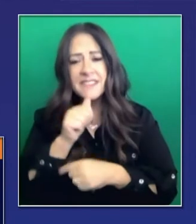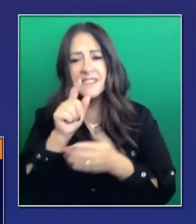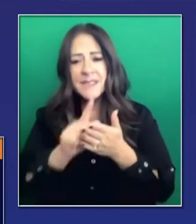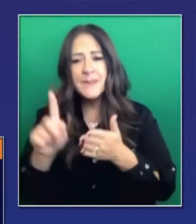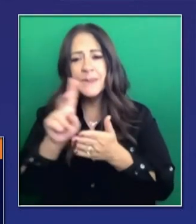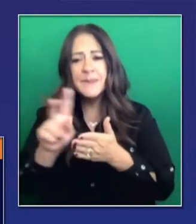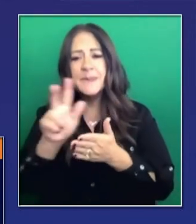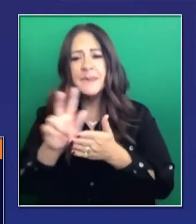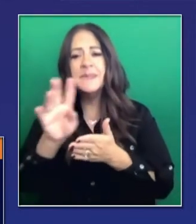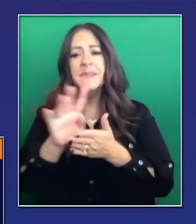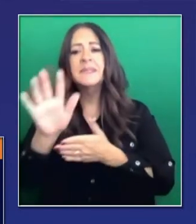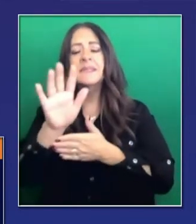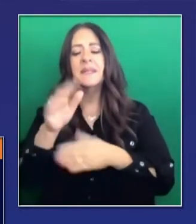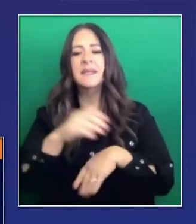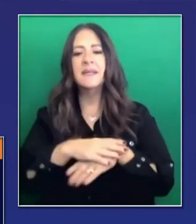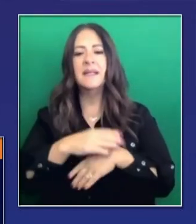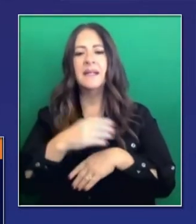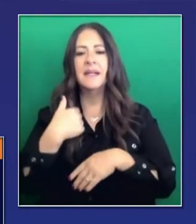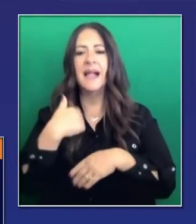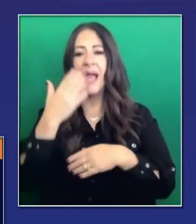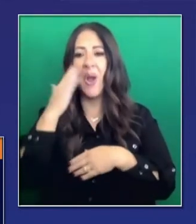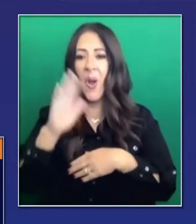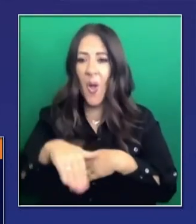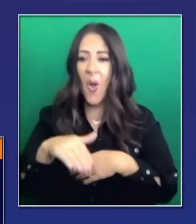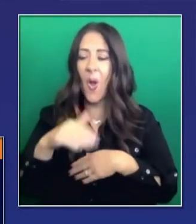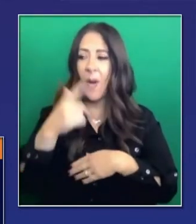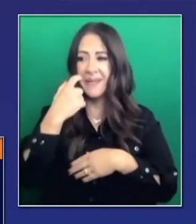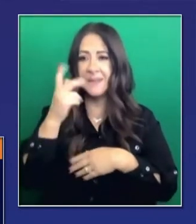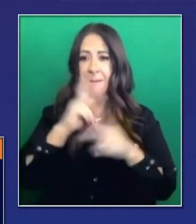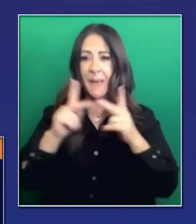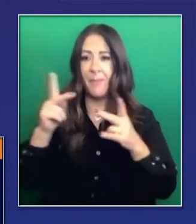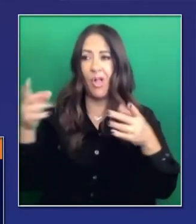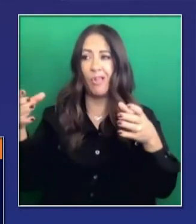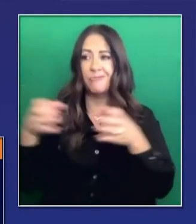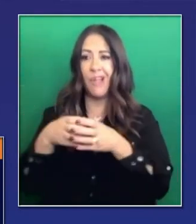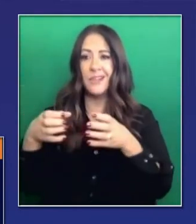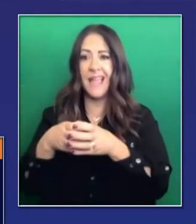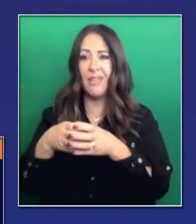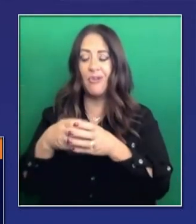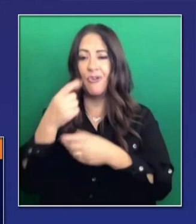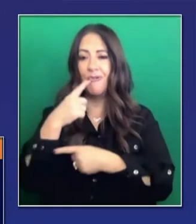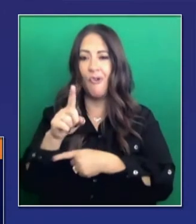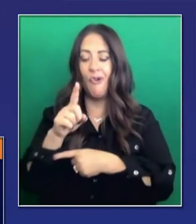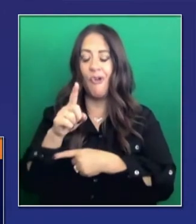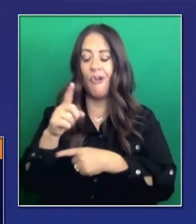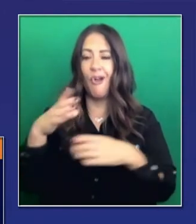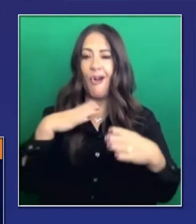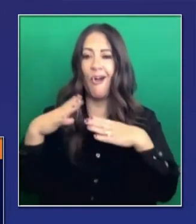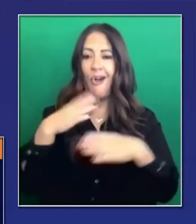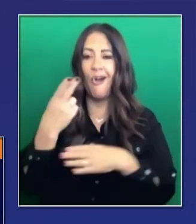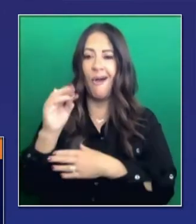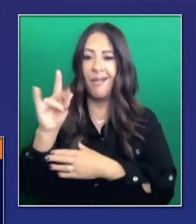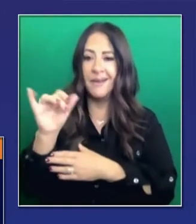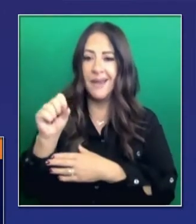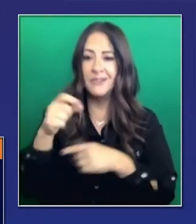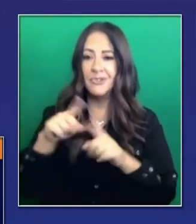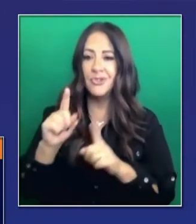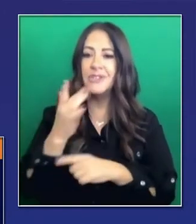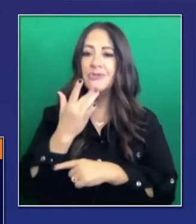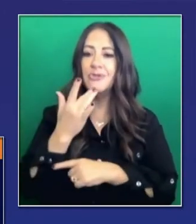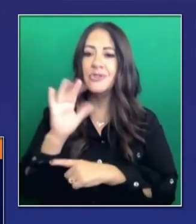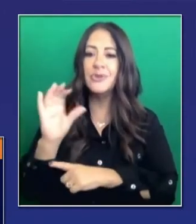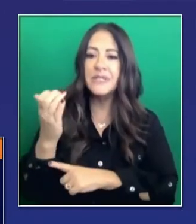a este repunte, encima de un repunte, y alegaría yo que encima de otro posible repunte después de la